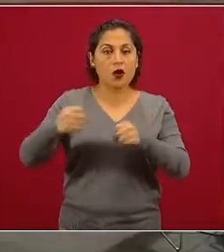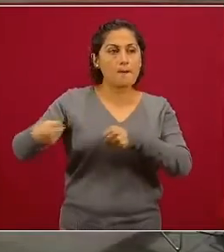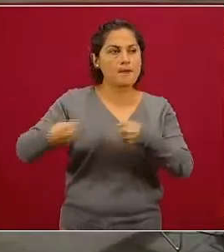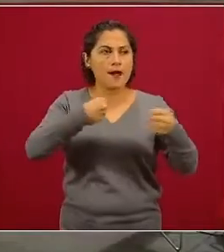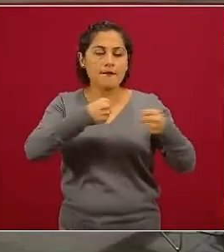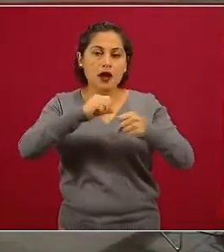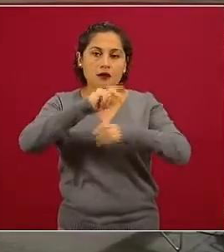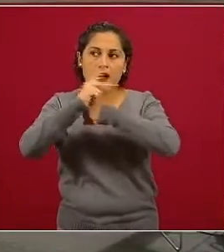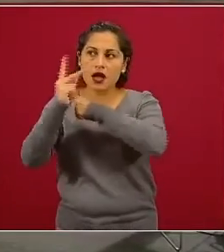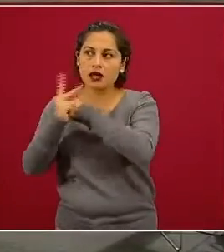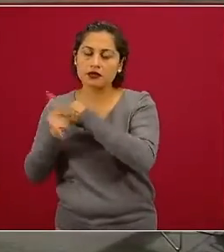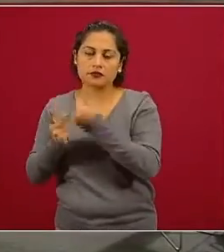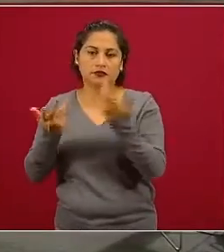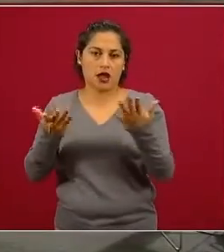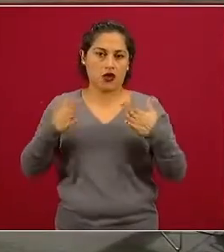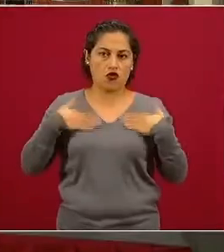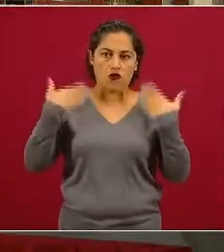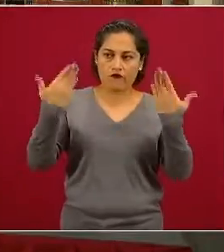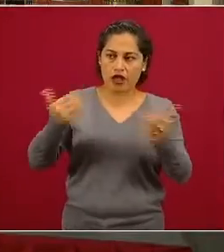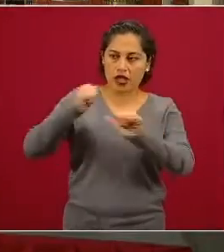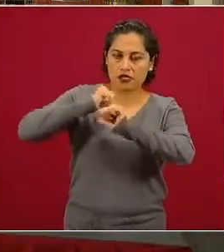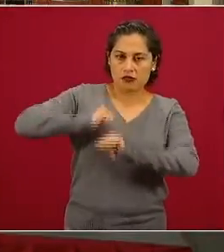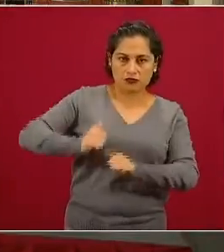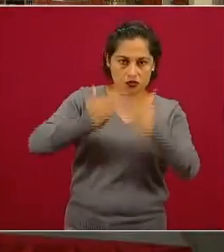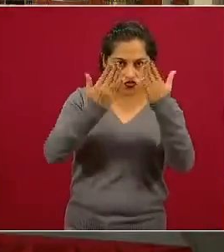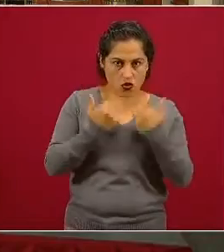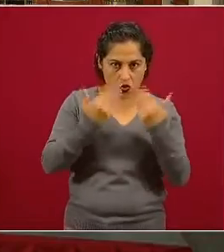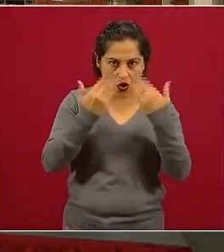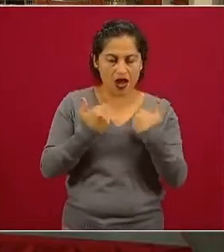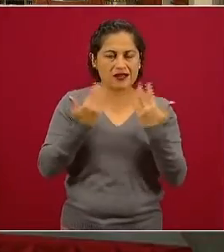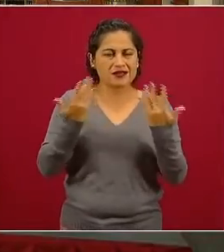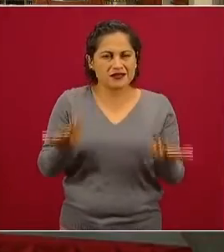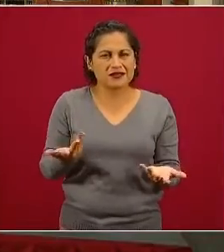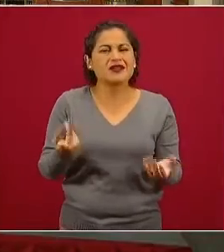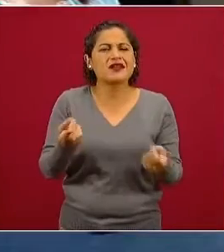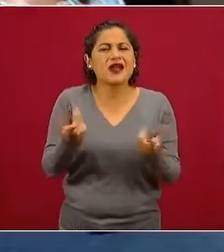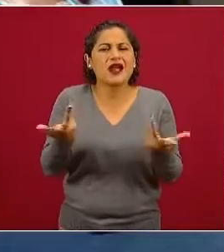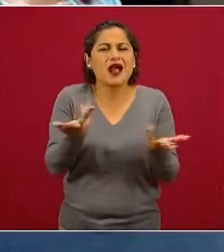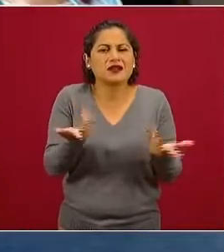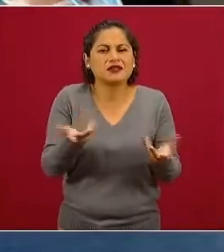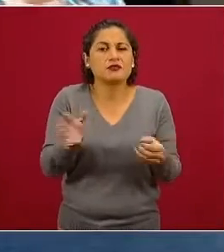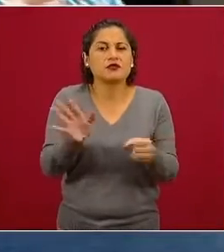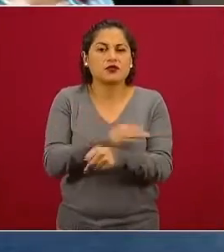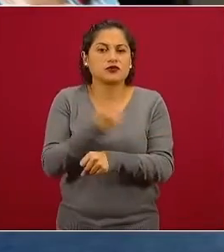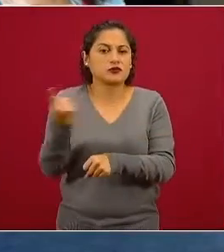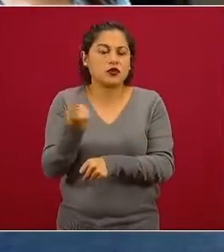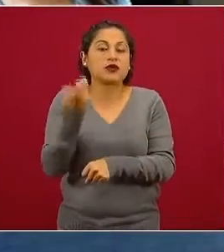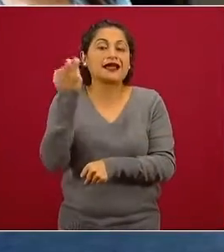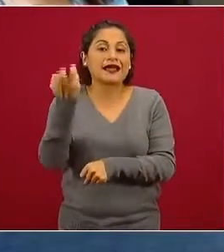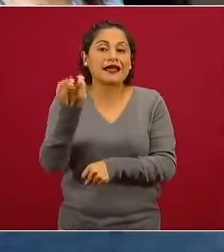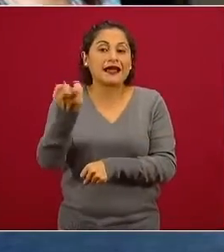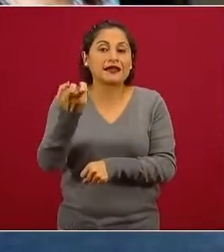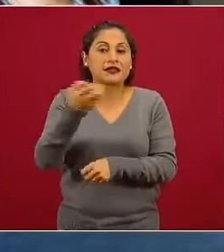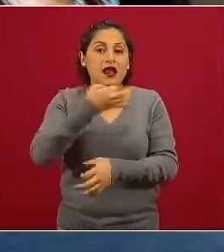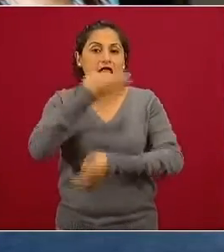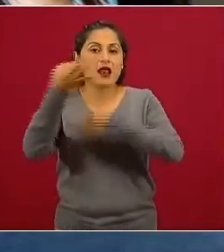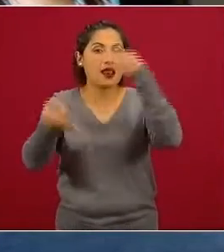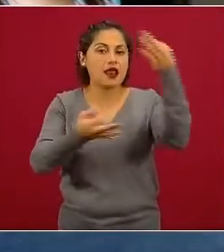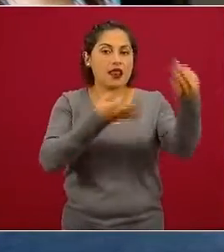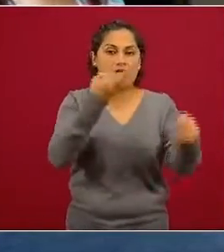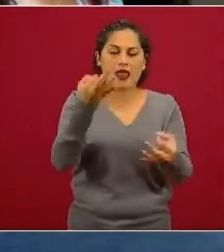buscar la confirmación correcta o buscar la fuente correcta cuando no sabemos cuál es la fuente? Y la otra cosa es, ¿qué se puede